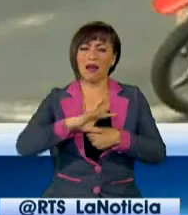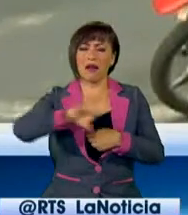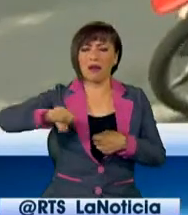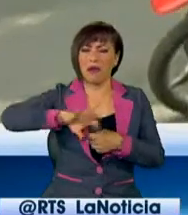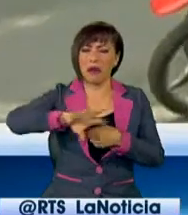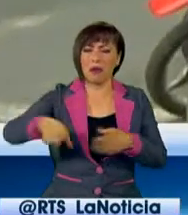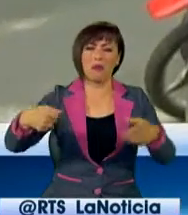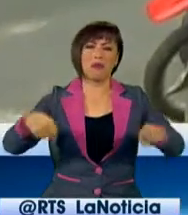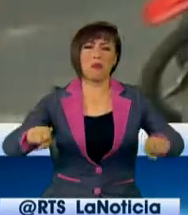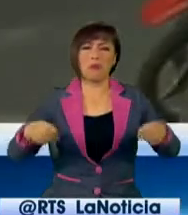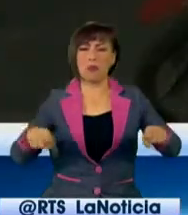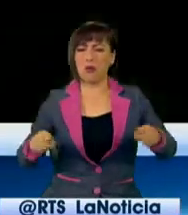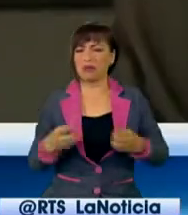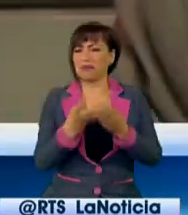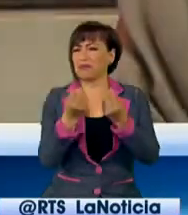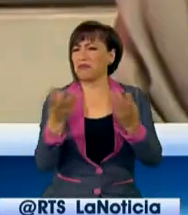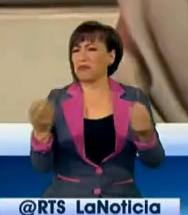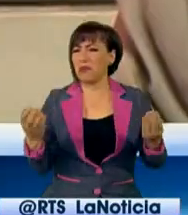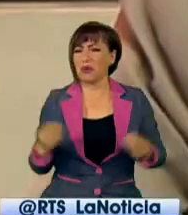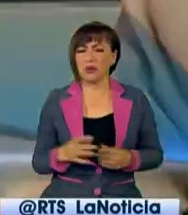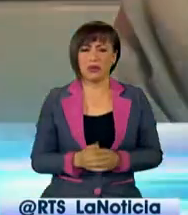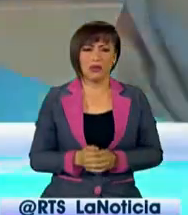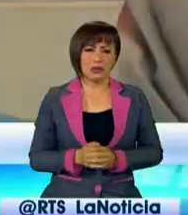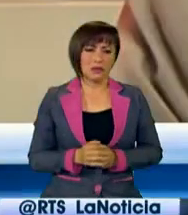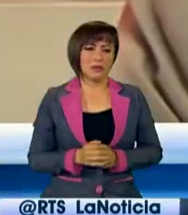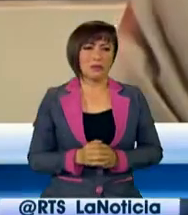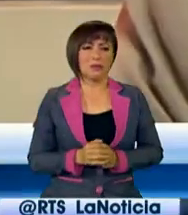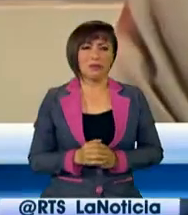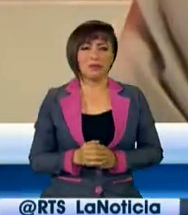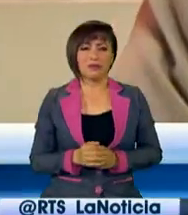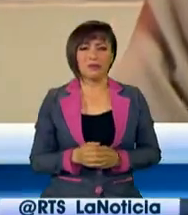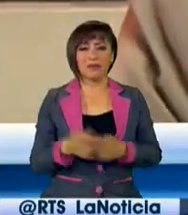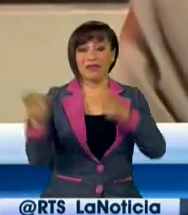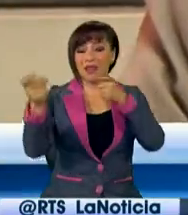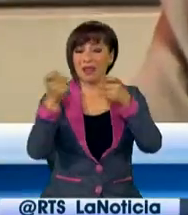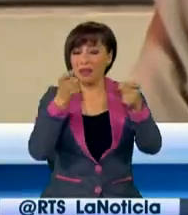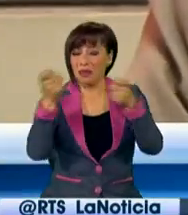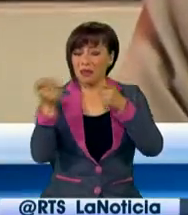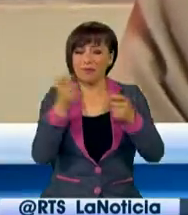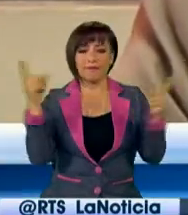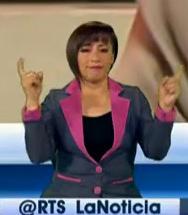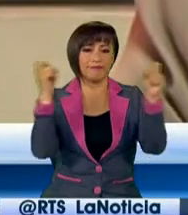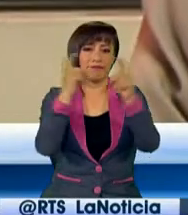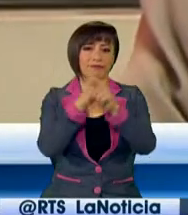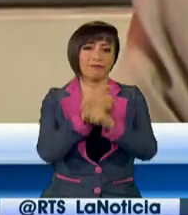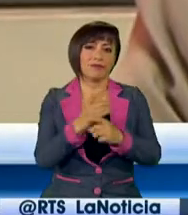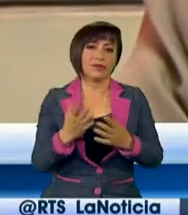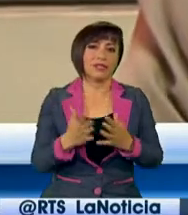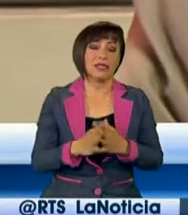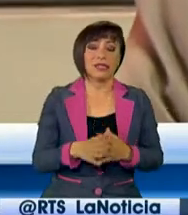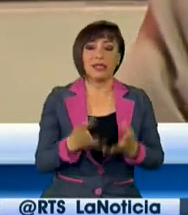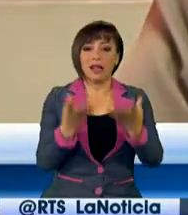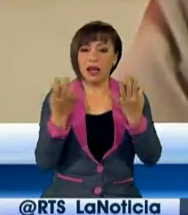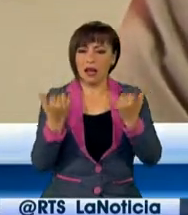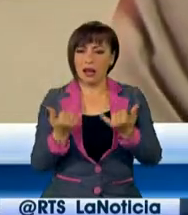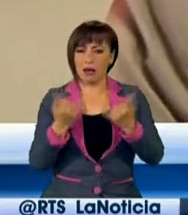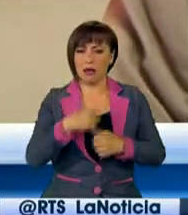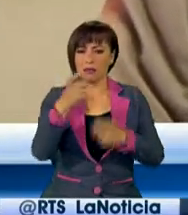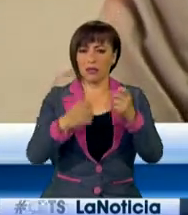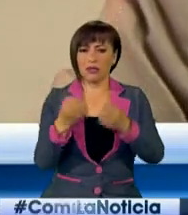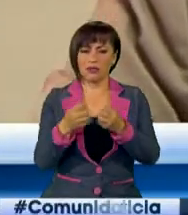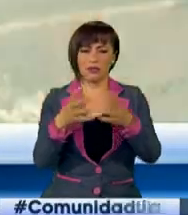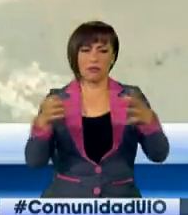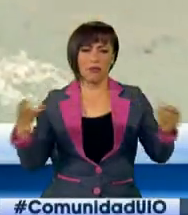Milagro son preocupantes. Nosotros hemos logrado bastante controlar todo, pero es la población más creciente en este sentido, ¿no? Entonces, ha